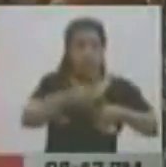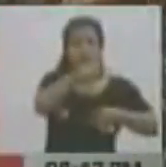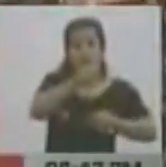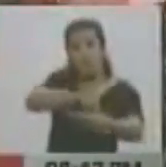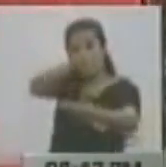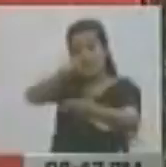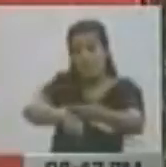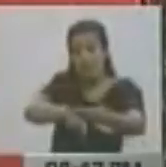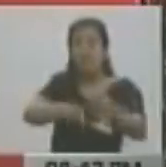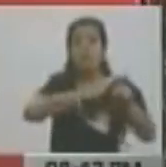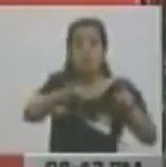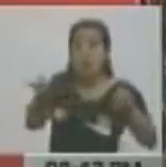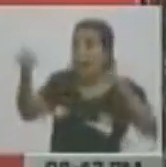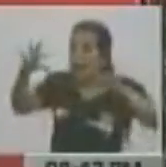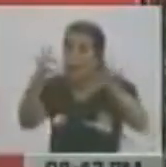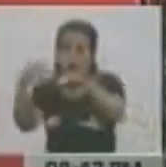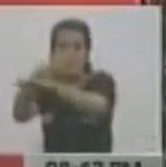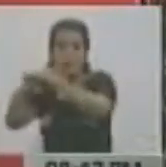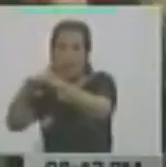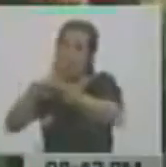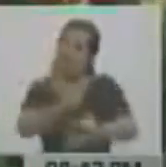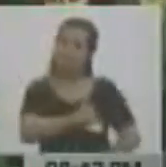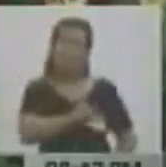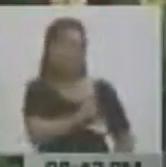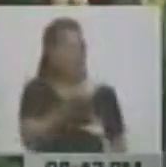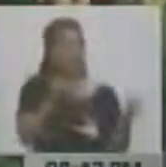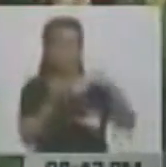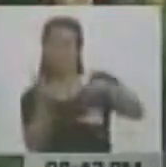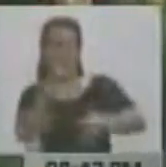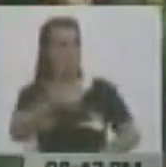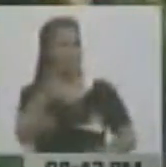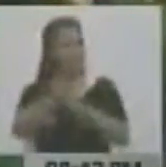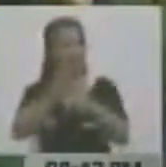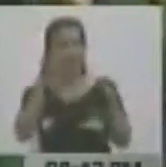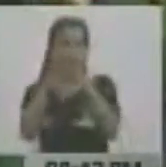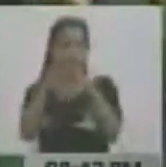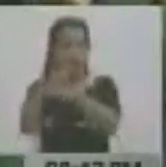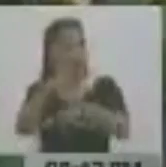favor, papito lindo. No puede estar ahí. No puede tener contrato con el Estado.